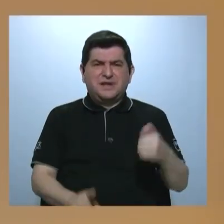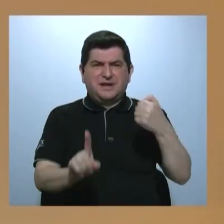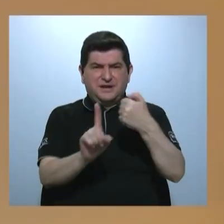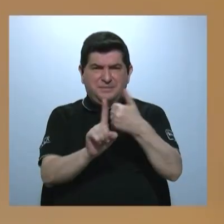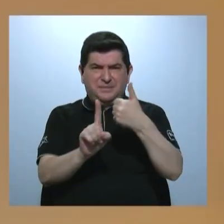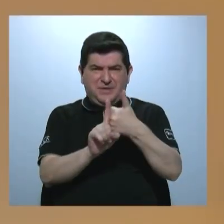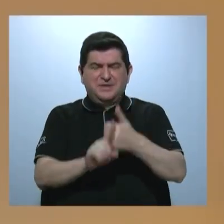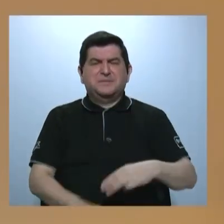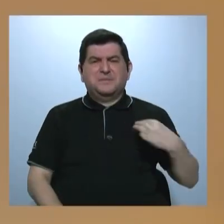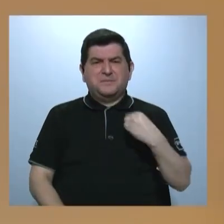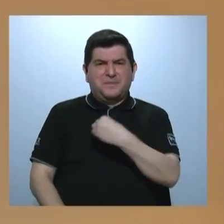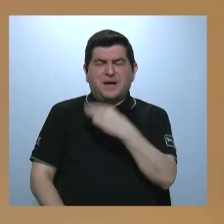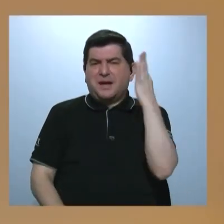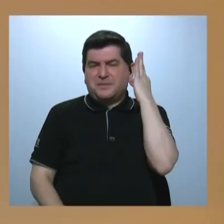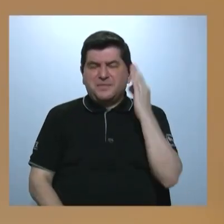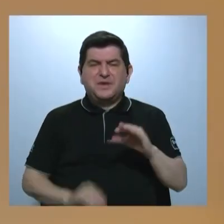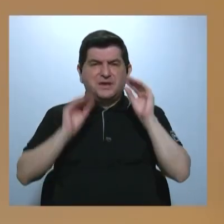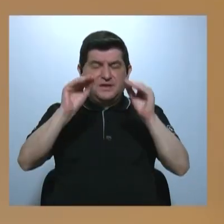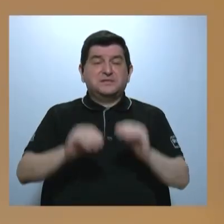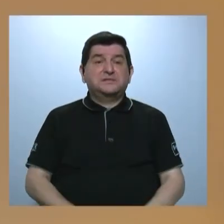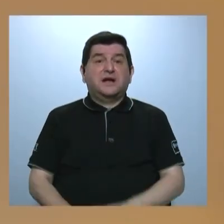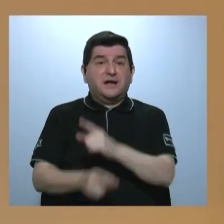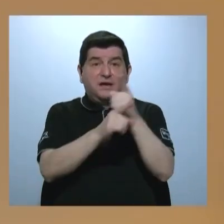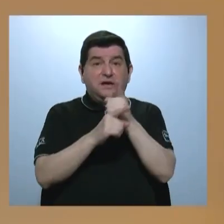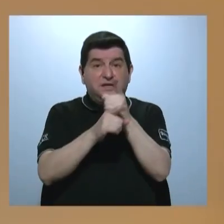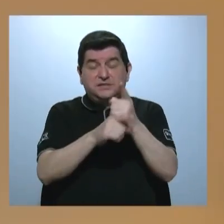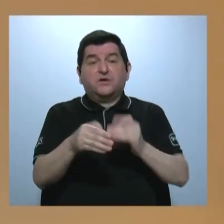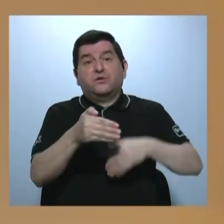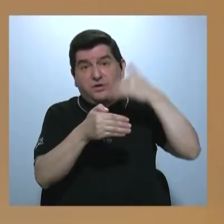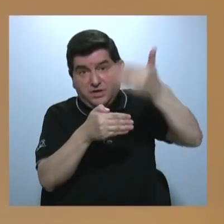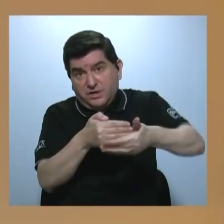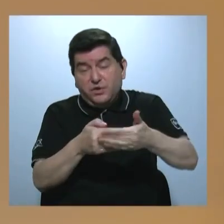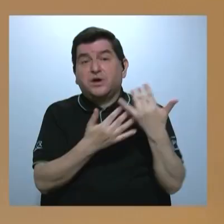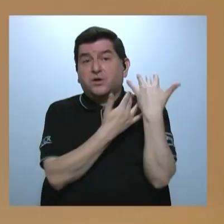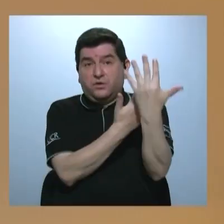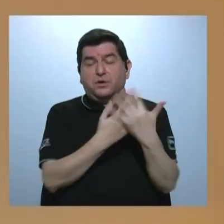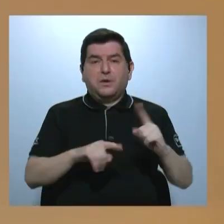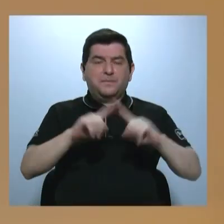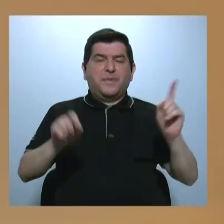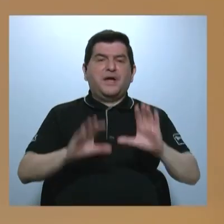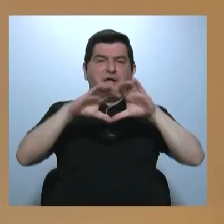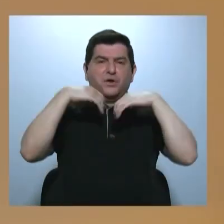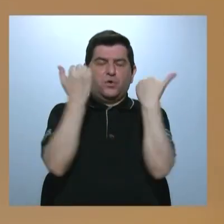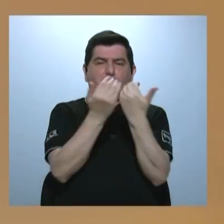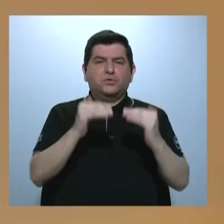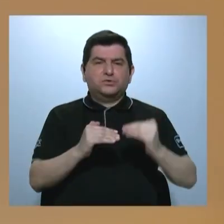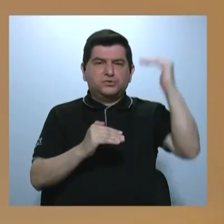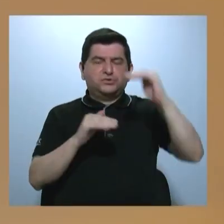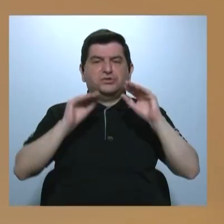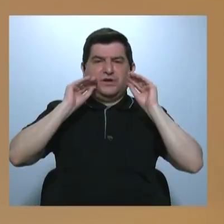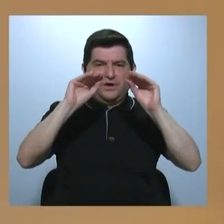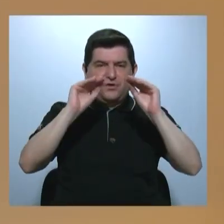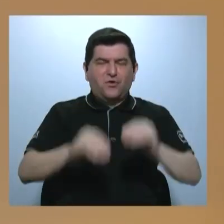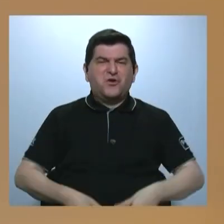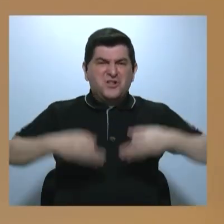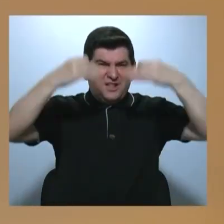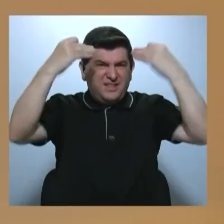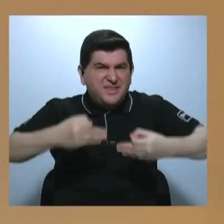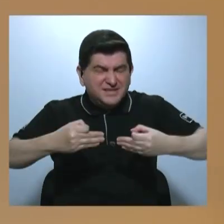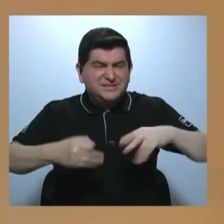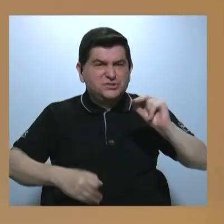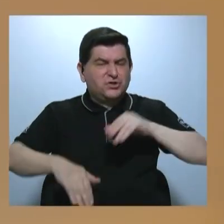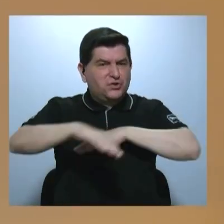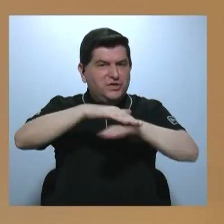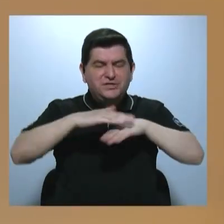Educación. Esperemos que se corrija con el actual Ministro de Educación, pero el punto es que fue desde el Consejo Superior de Educación que se tomaron decisiones que no se basaron